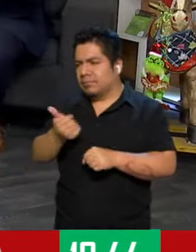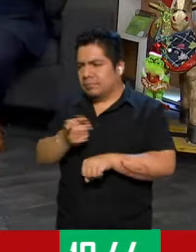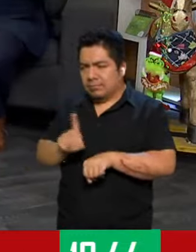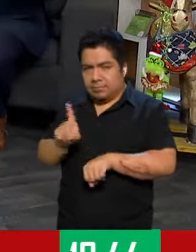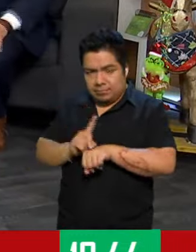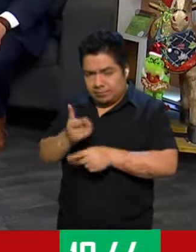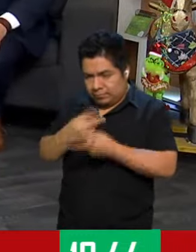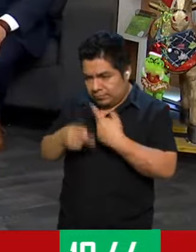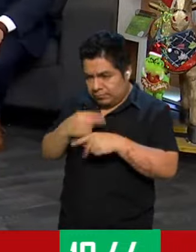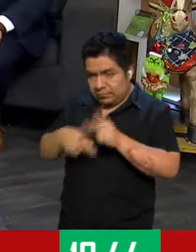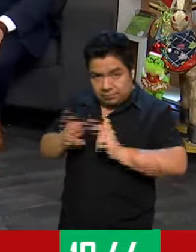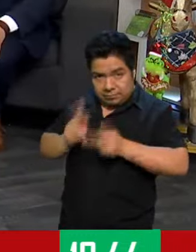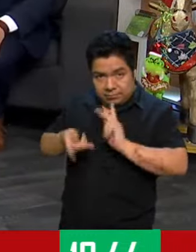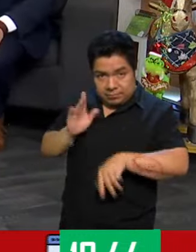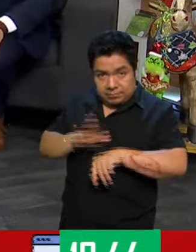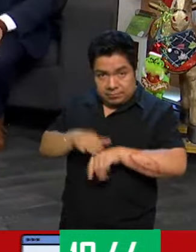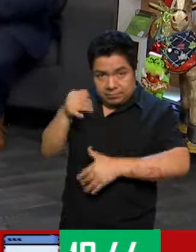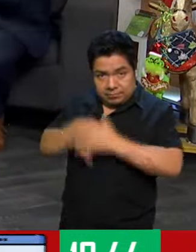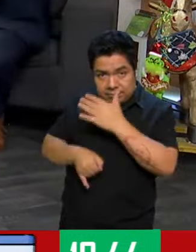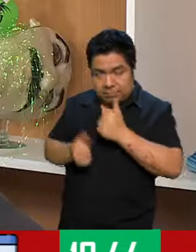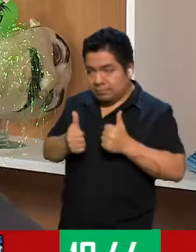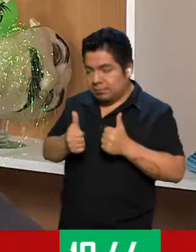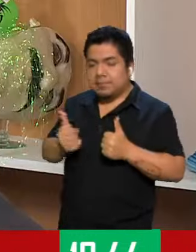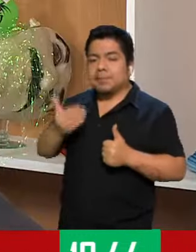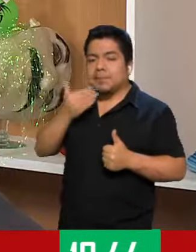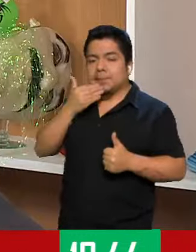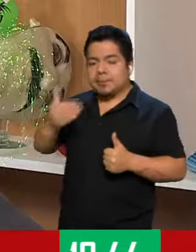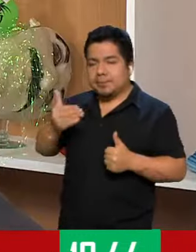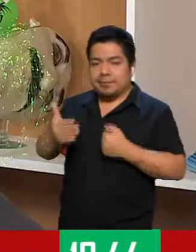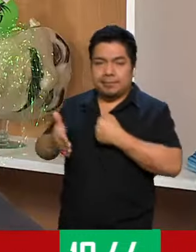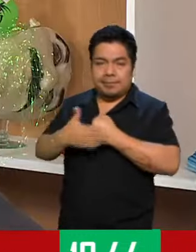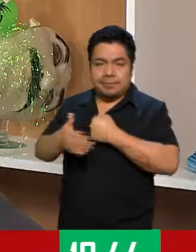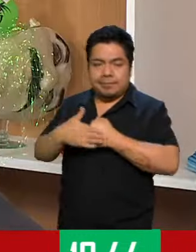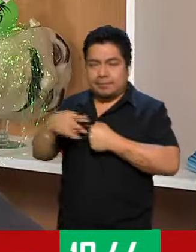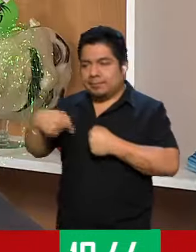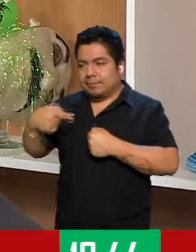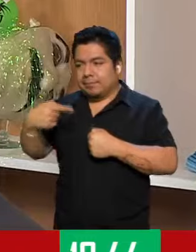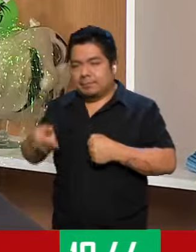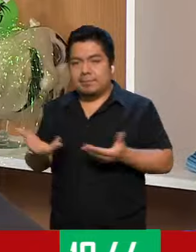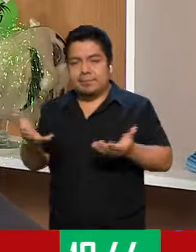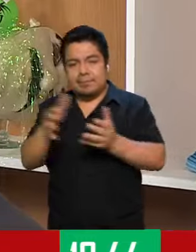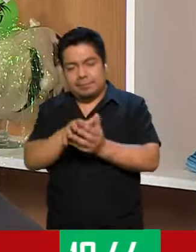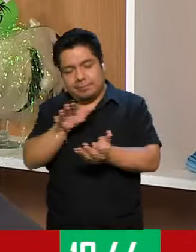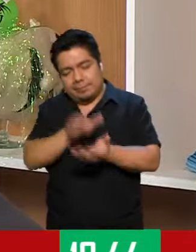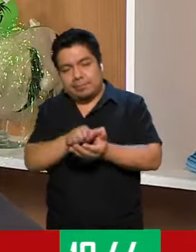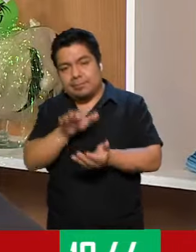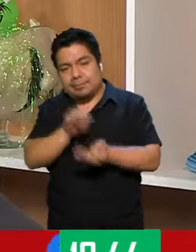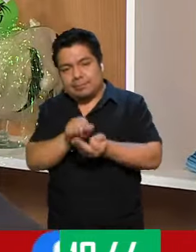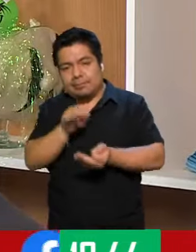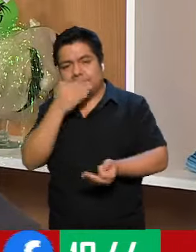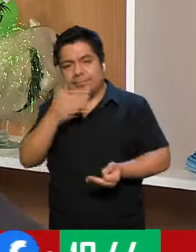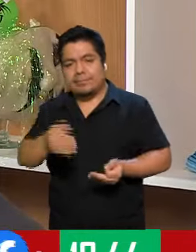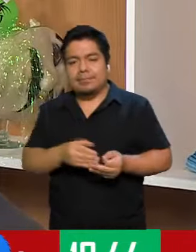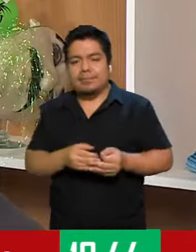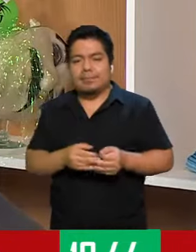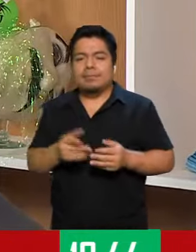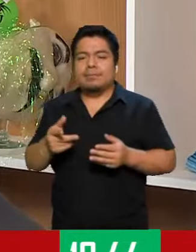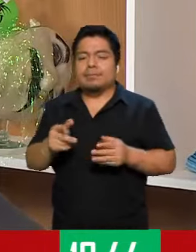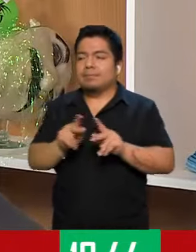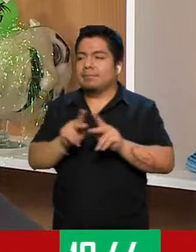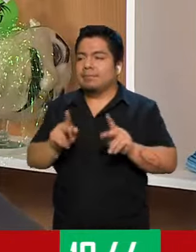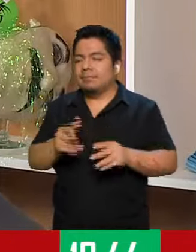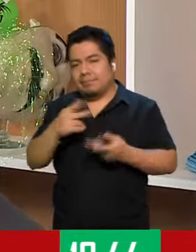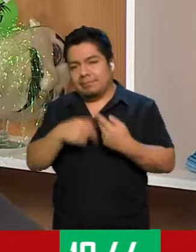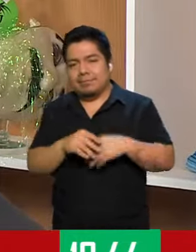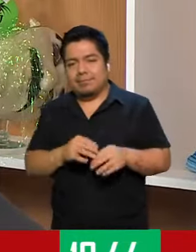pues platicas. Yo encantado, yo maravilloso. Pues yo ya puestísimo. Al otro ya es le más, tocas los dejamos torta picados de tamal. Para que conozcan sí. Este Infoverso. Te puedes venir en pants, ¿eh? No te